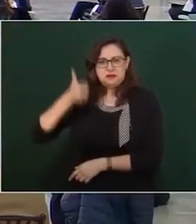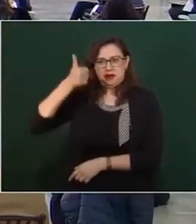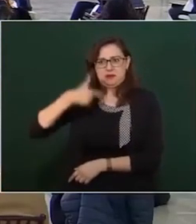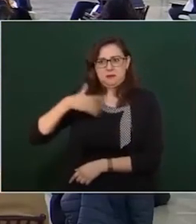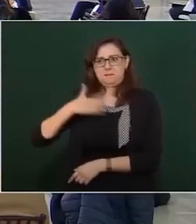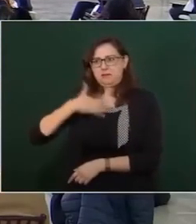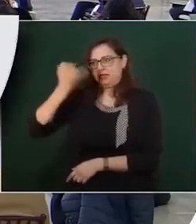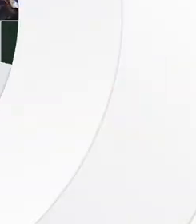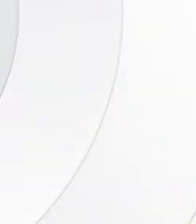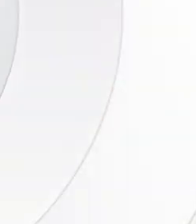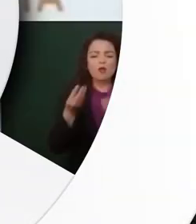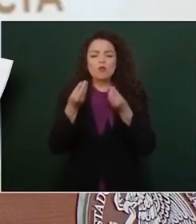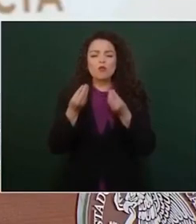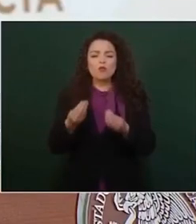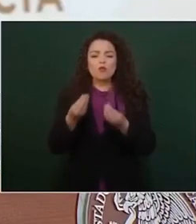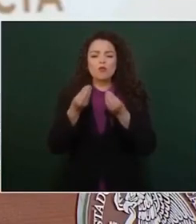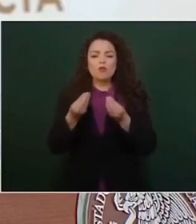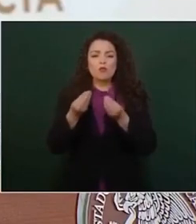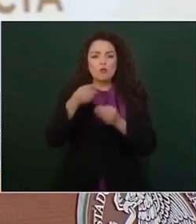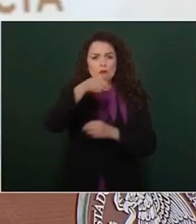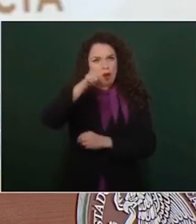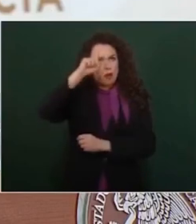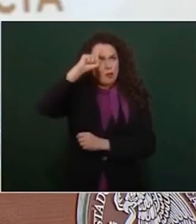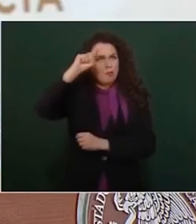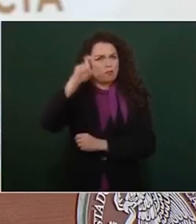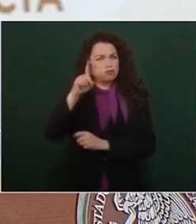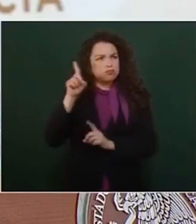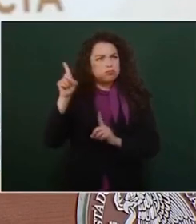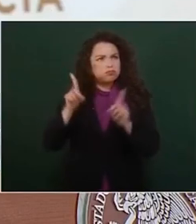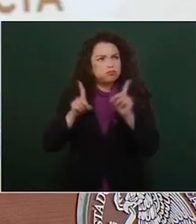no se van a terminar.